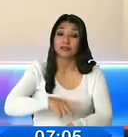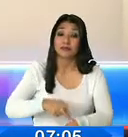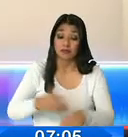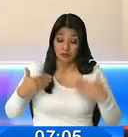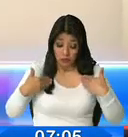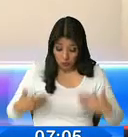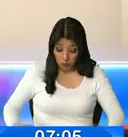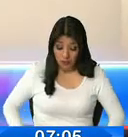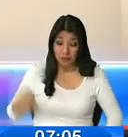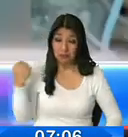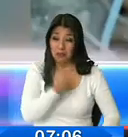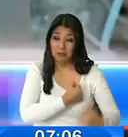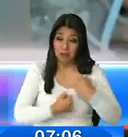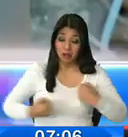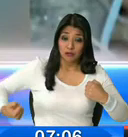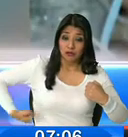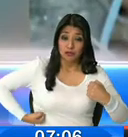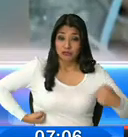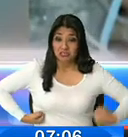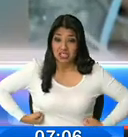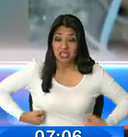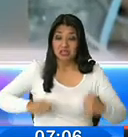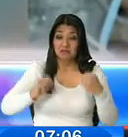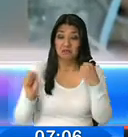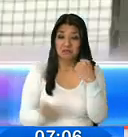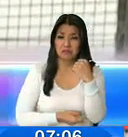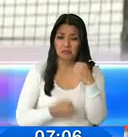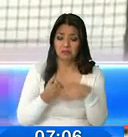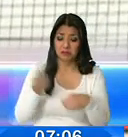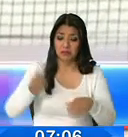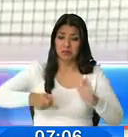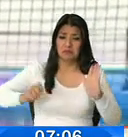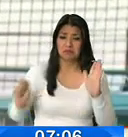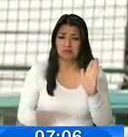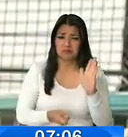tiene golpeadas las costillas, la... A punta de tablazo,